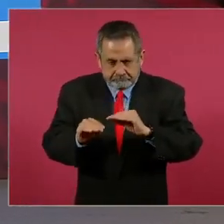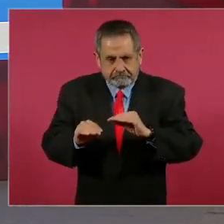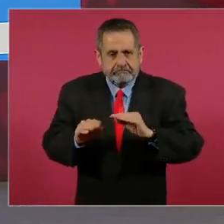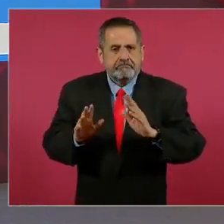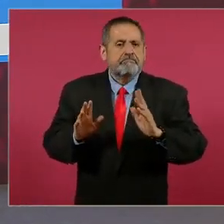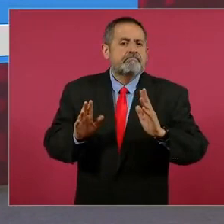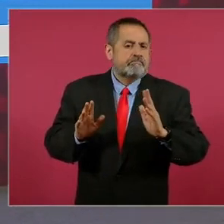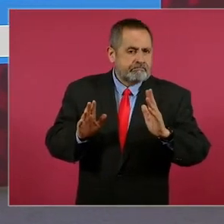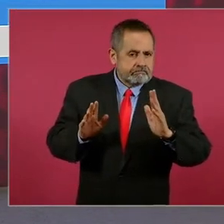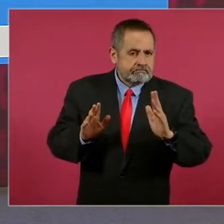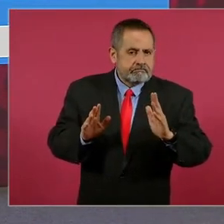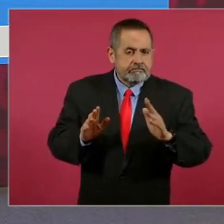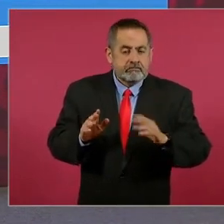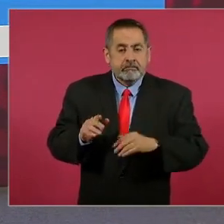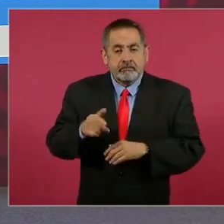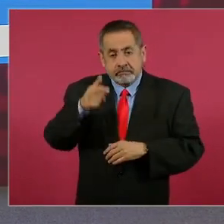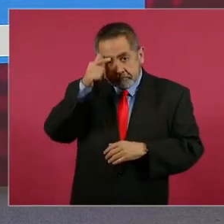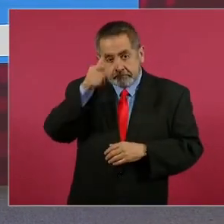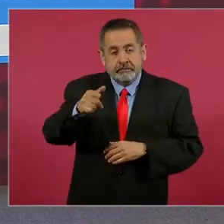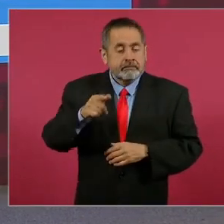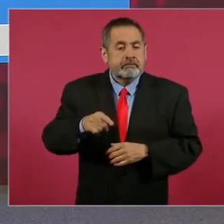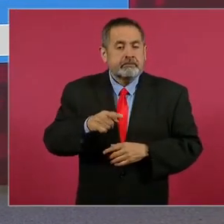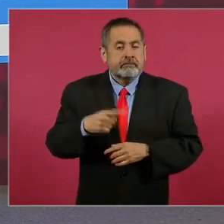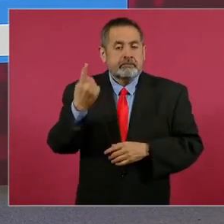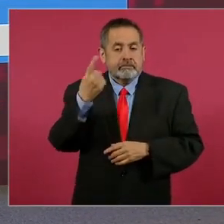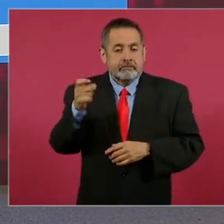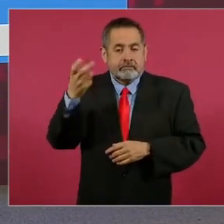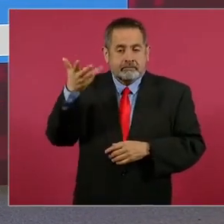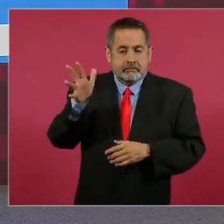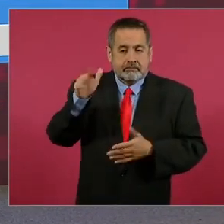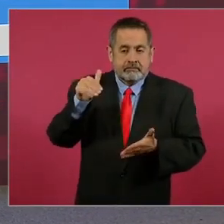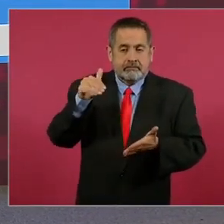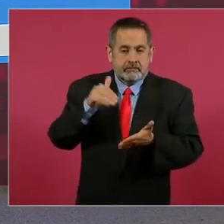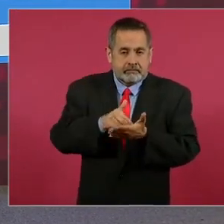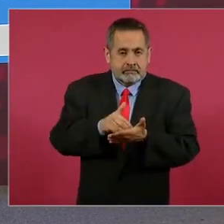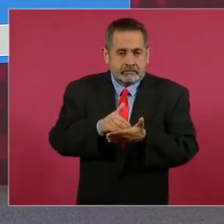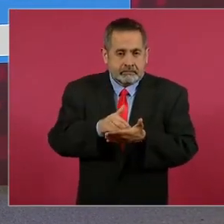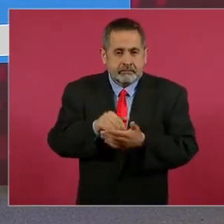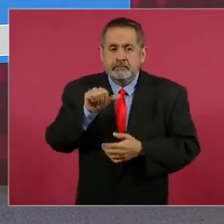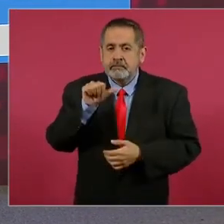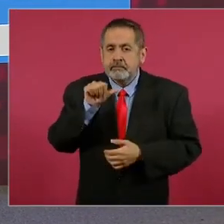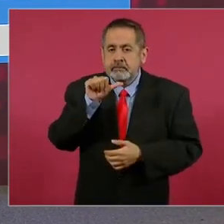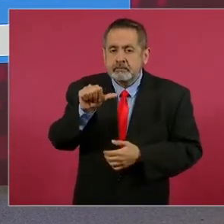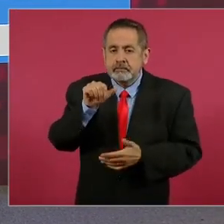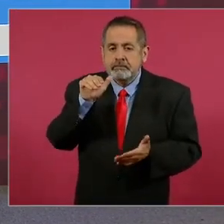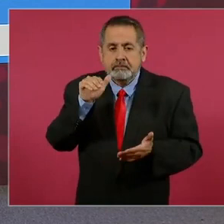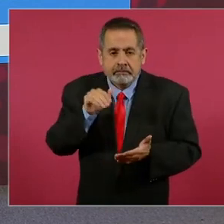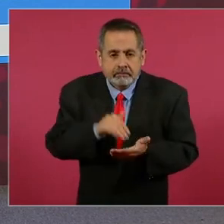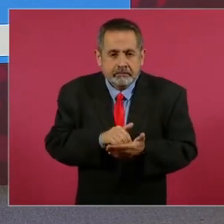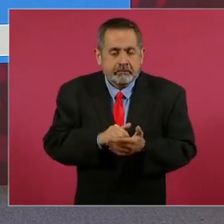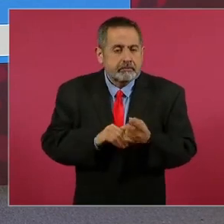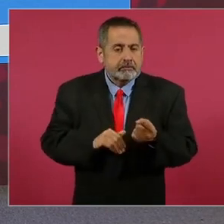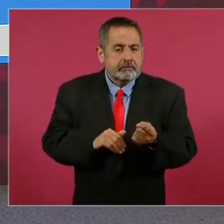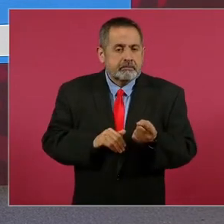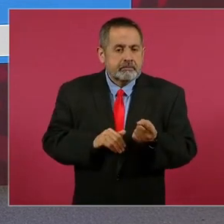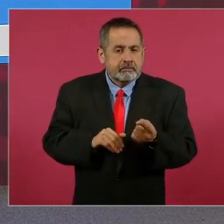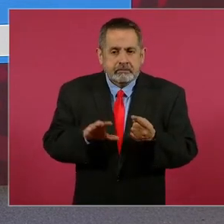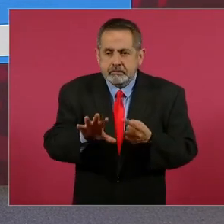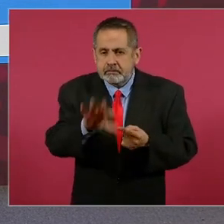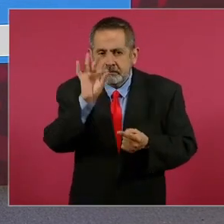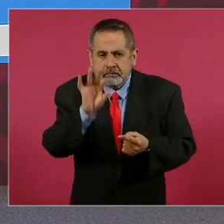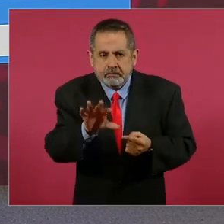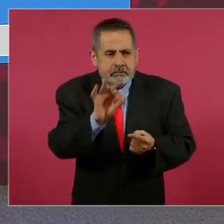encontró que de estos 110 mil, 16 mil se